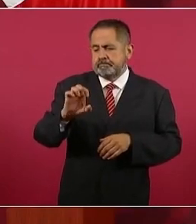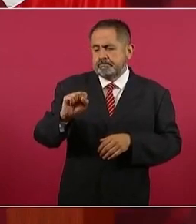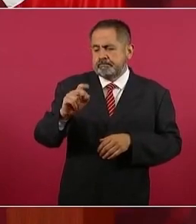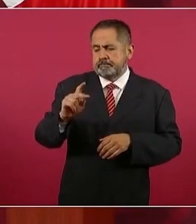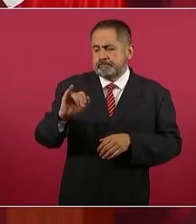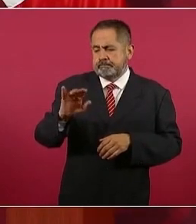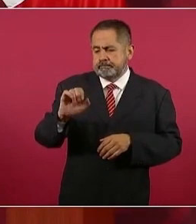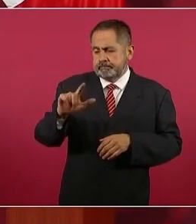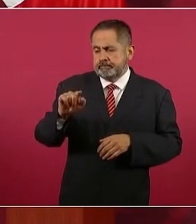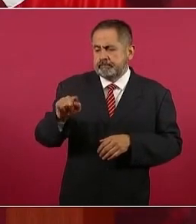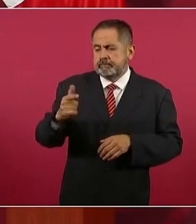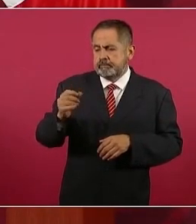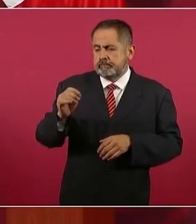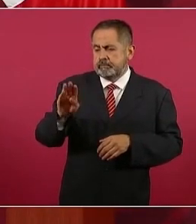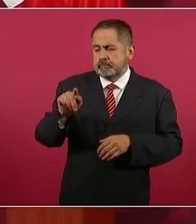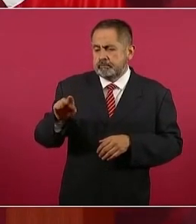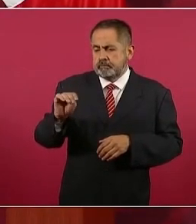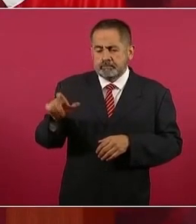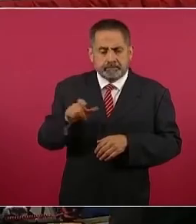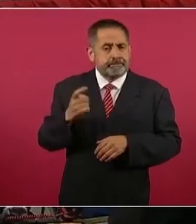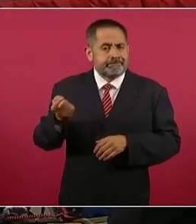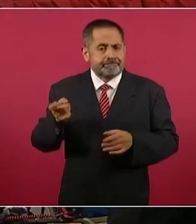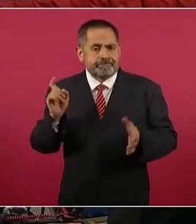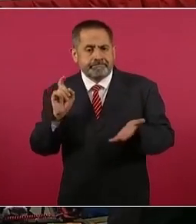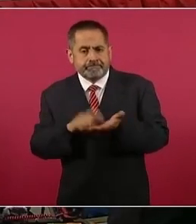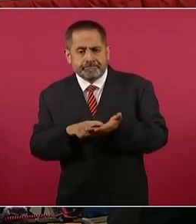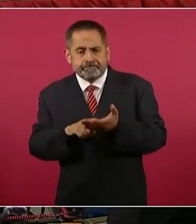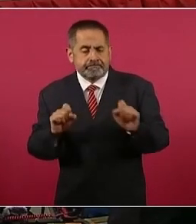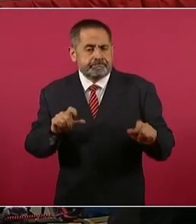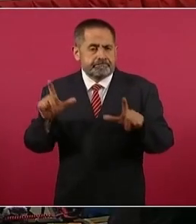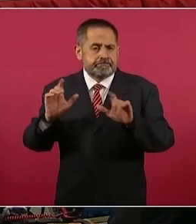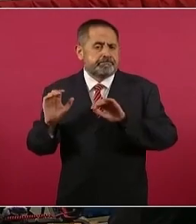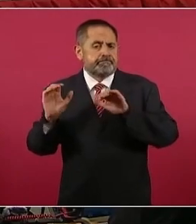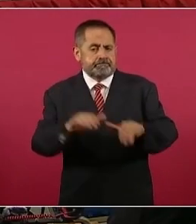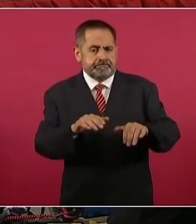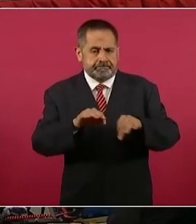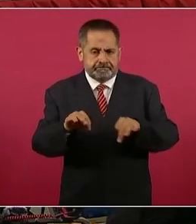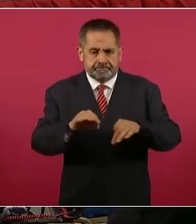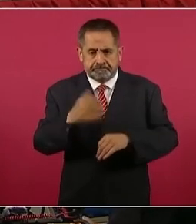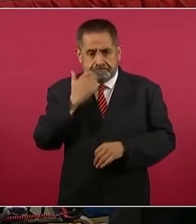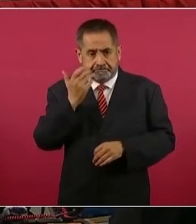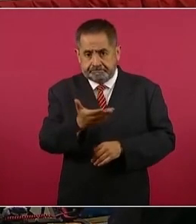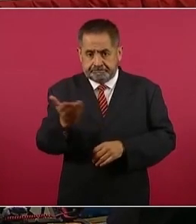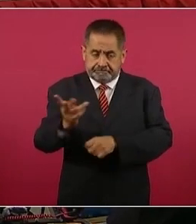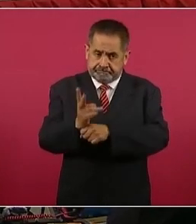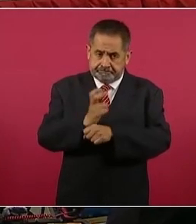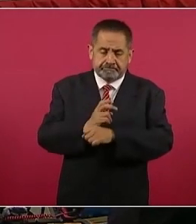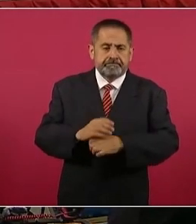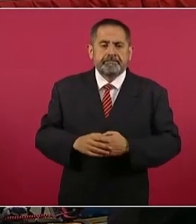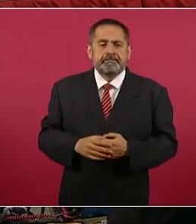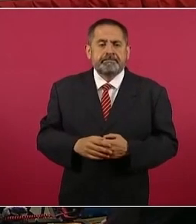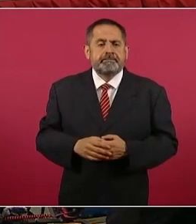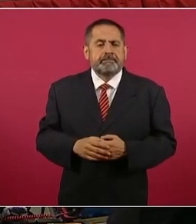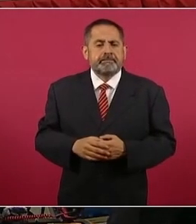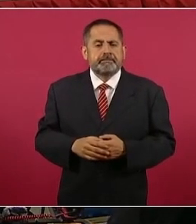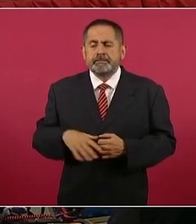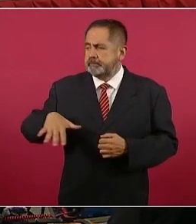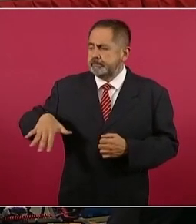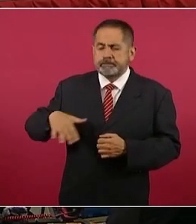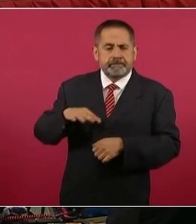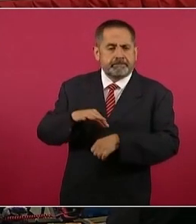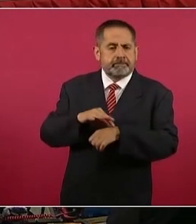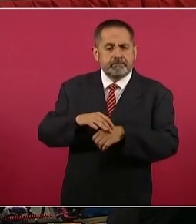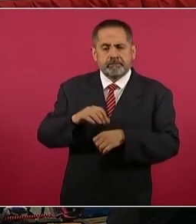médicosespecialistas.gob.mx. Y el dato que acaba de comentar el doctor Alcocer en la siguiente tiene que ver justo con eso.